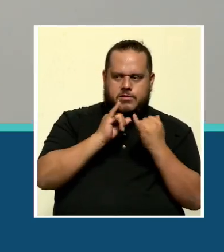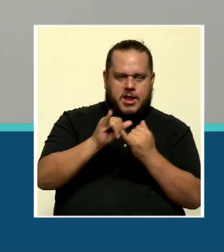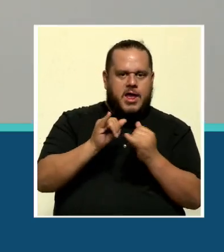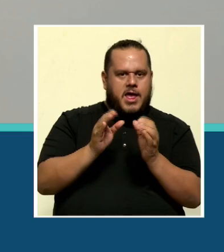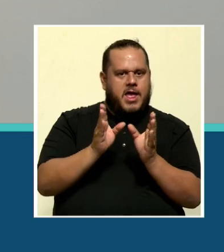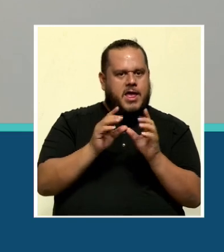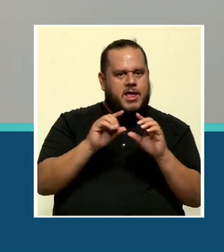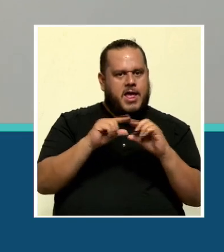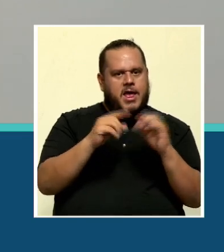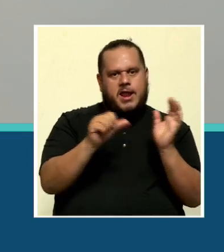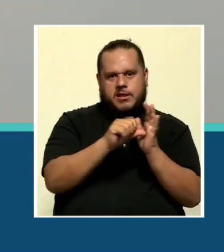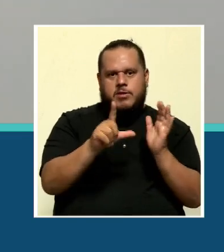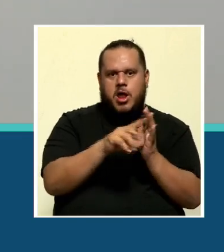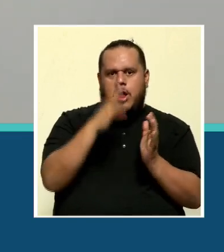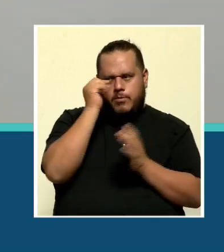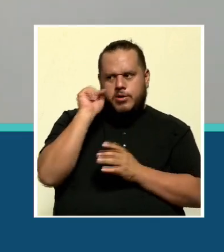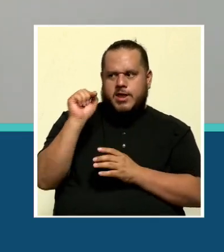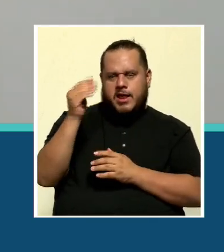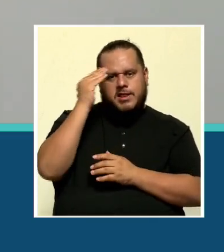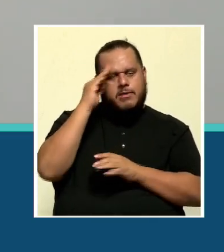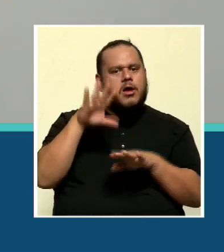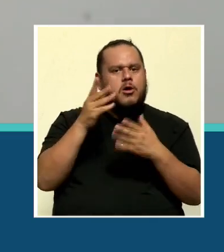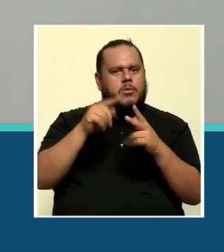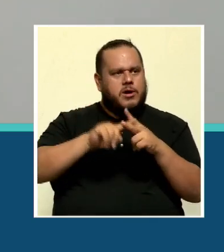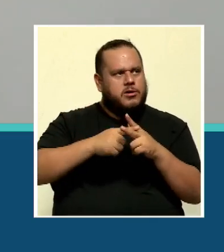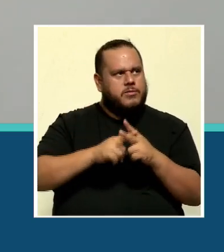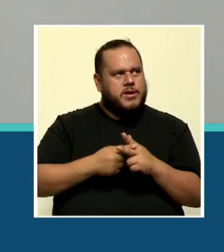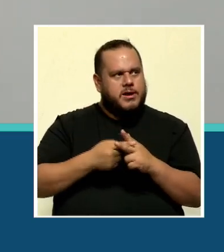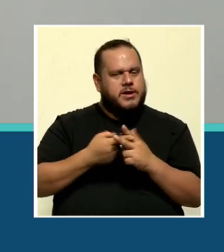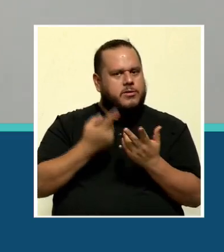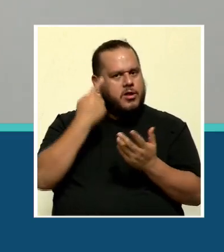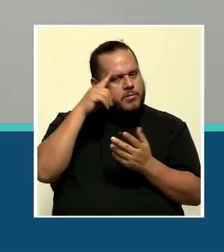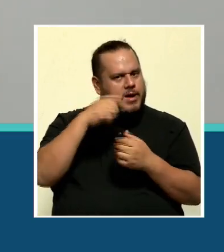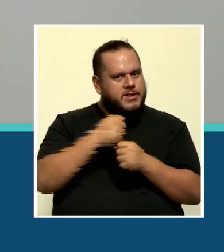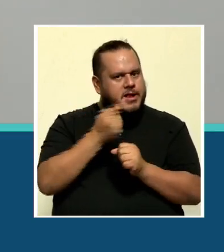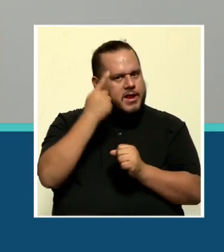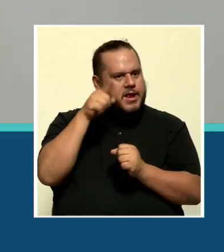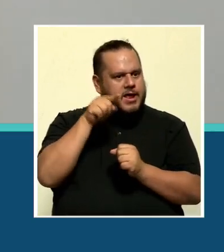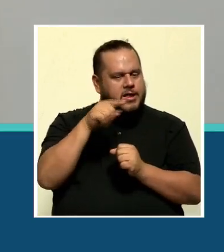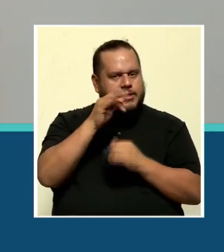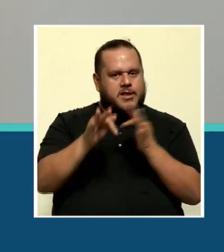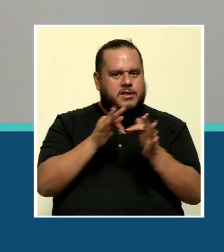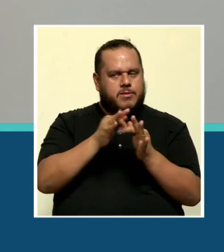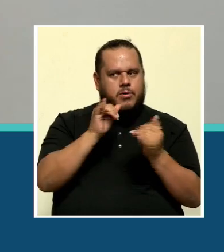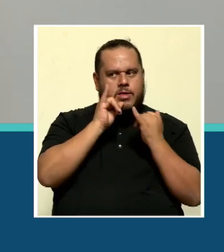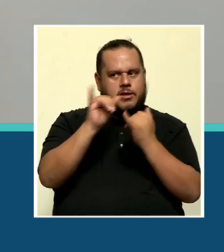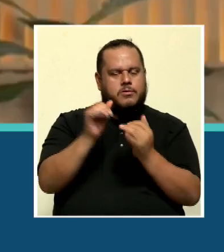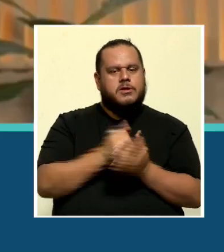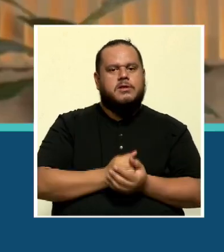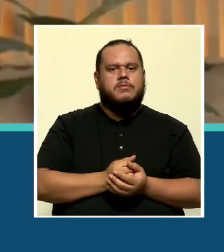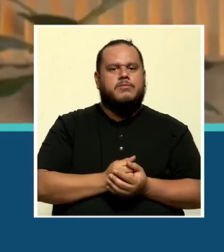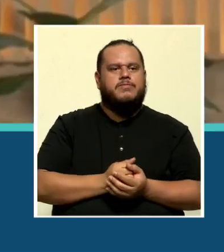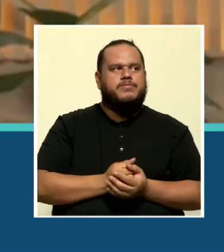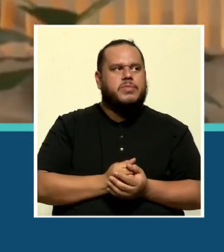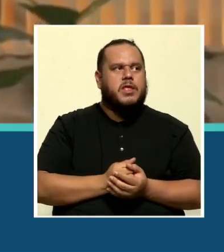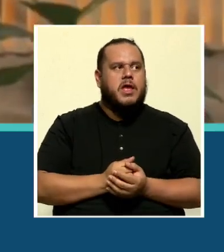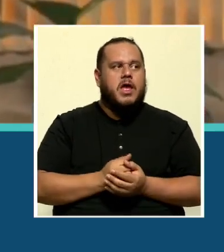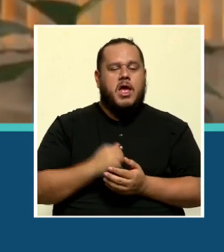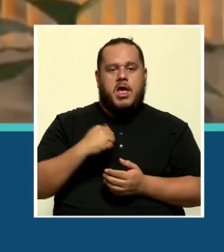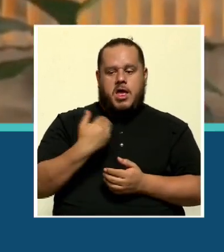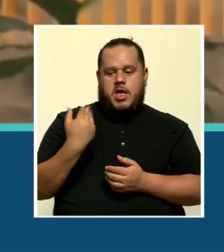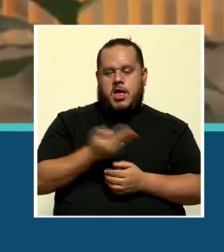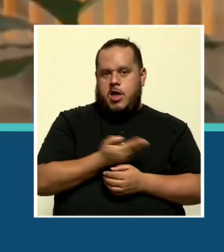que aseguró que él sabía cómo eran los mecanismos a recurrir para hacer este tipo de denuncias. Desde que asumí